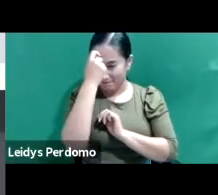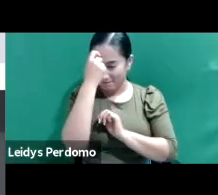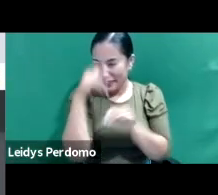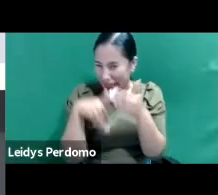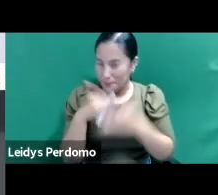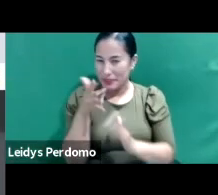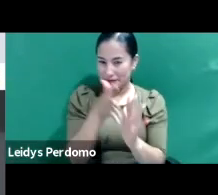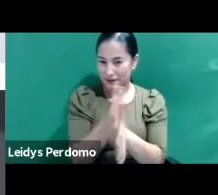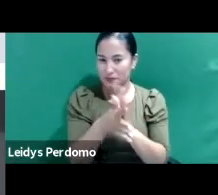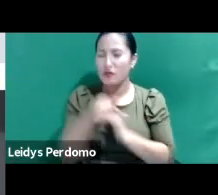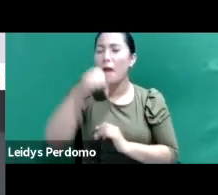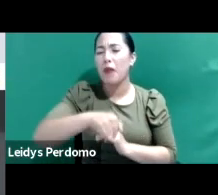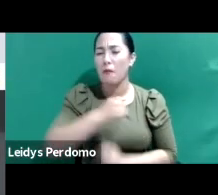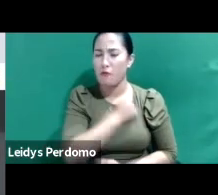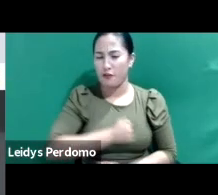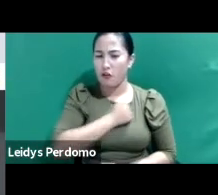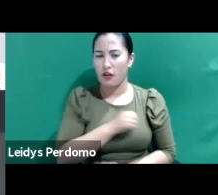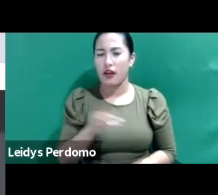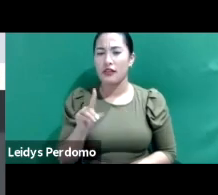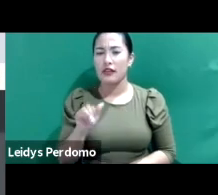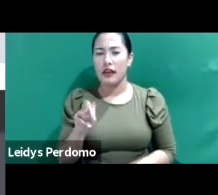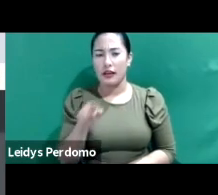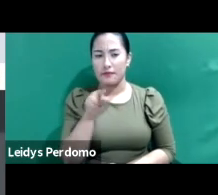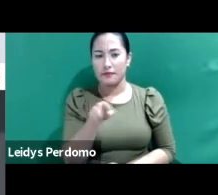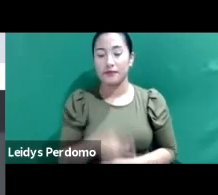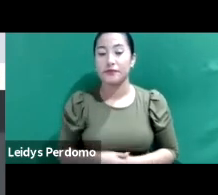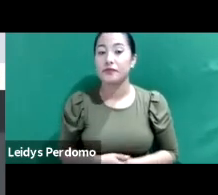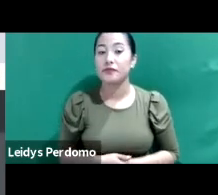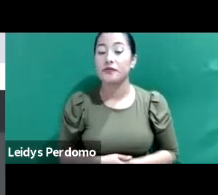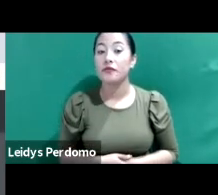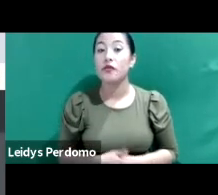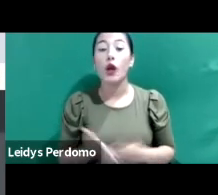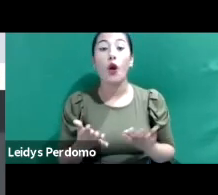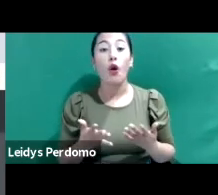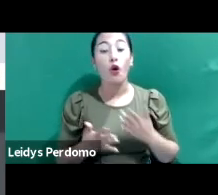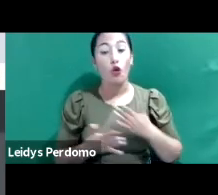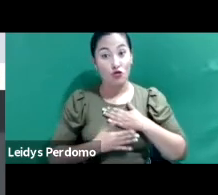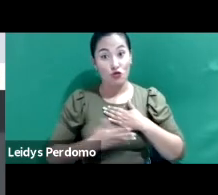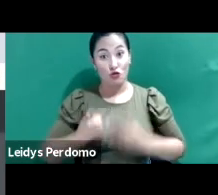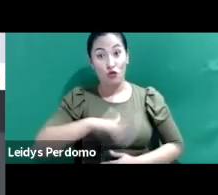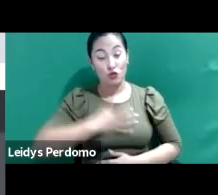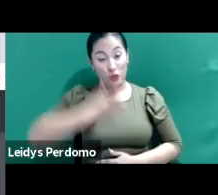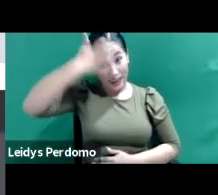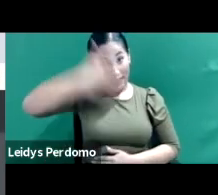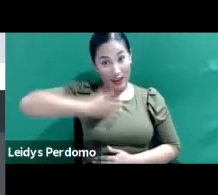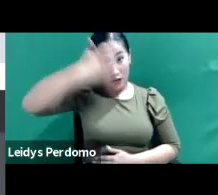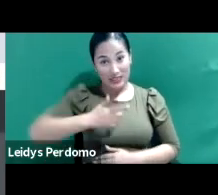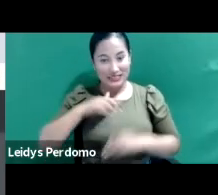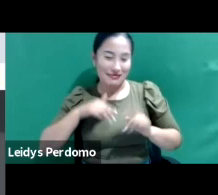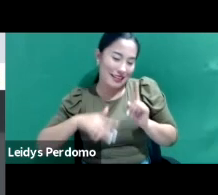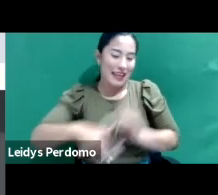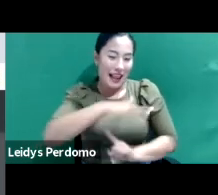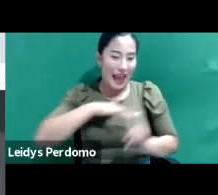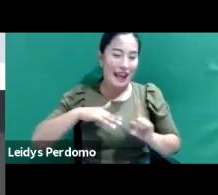me bajas, Dianis, porfis. Y es cuando nosotros estamos haciendo una evaluación desde la psicología